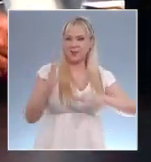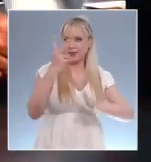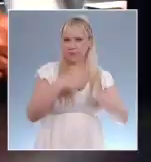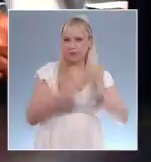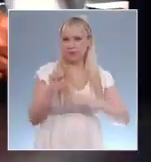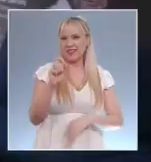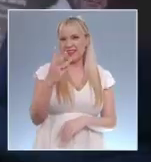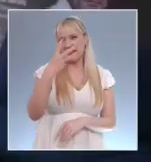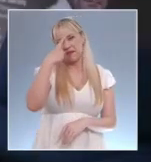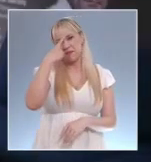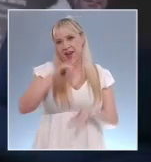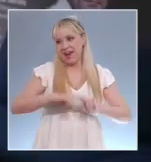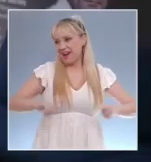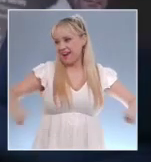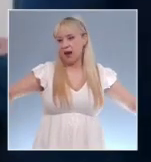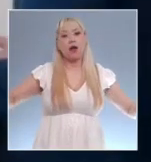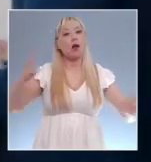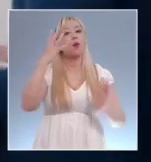emprendedores.